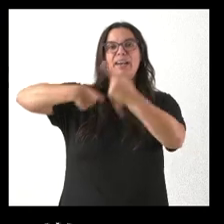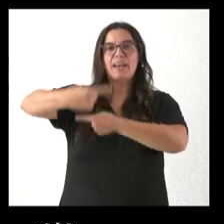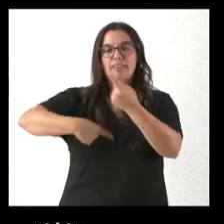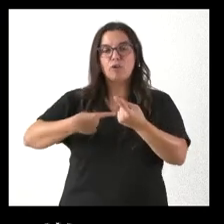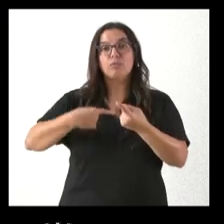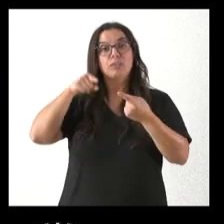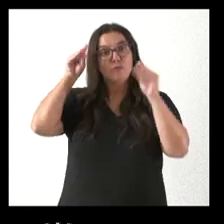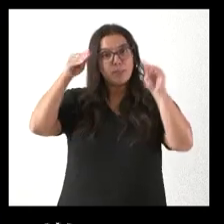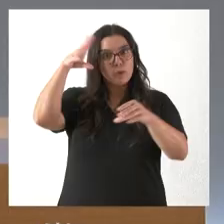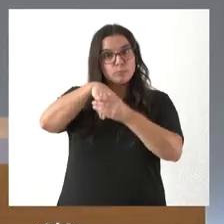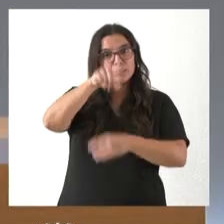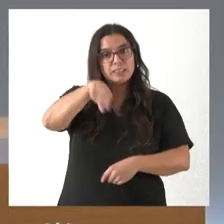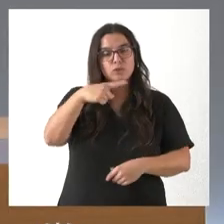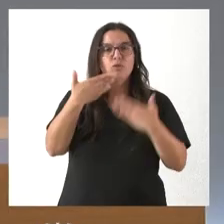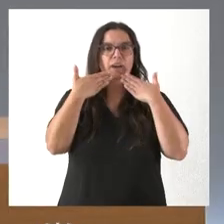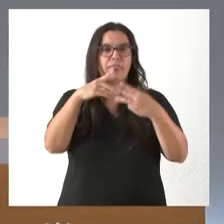gracias